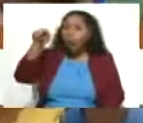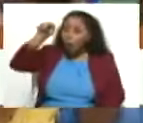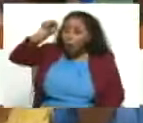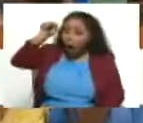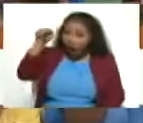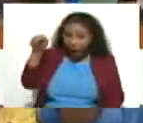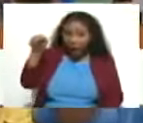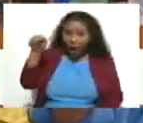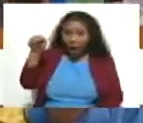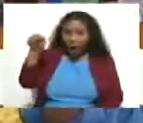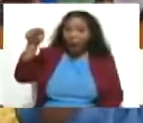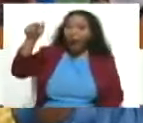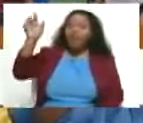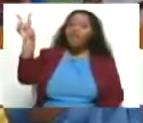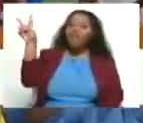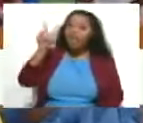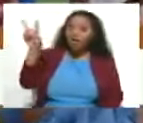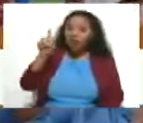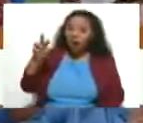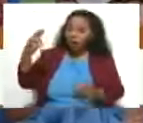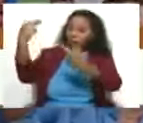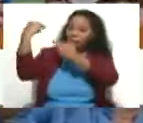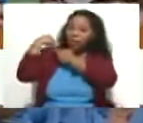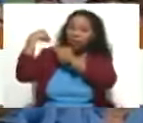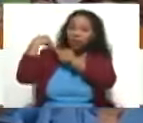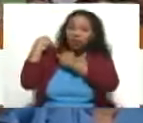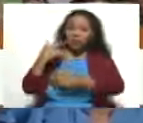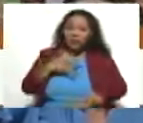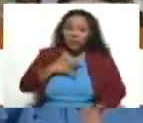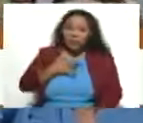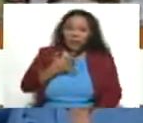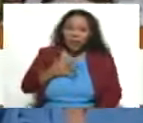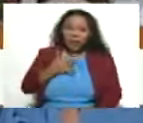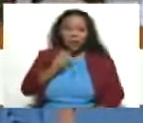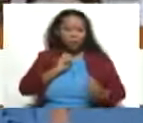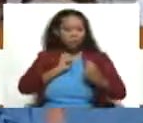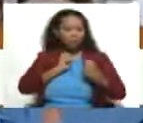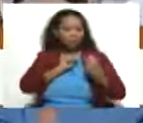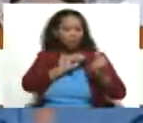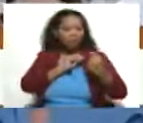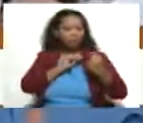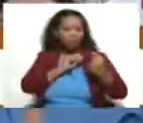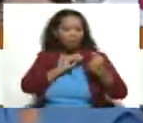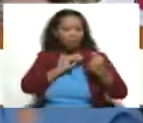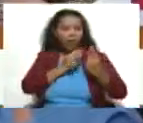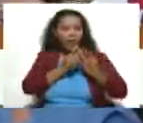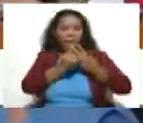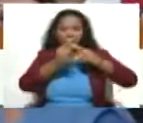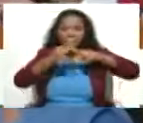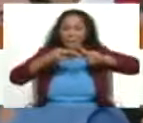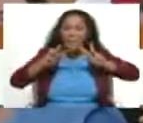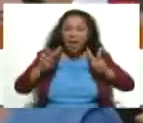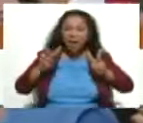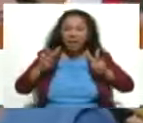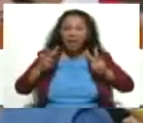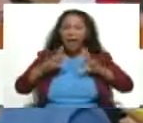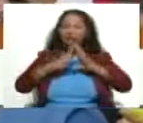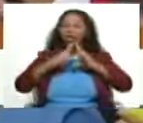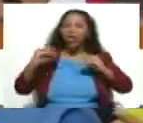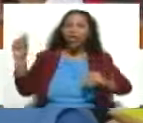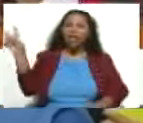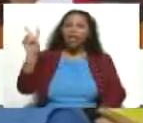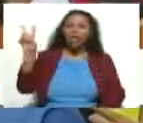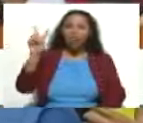venezolano que está en el sentimiento del diálogo y la paz en todo el